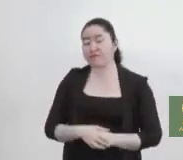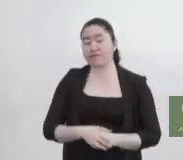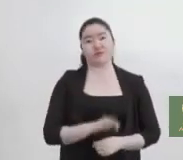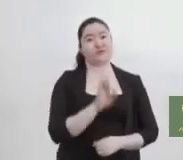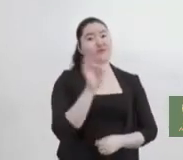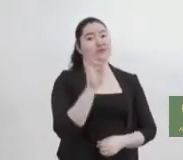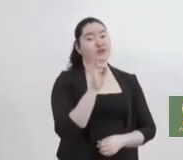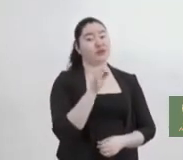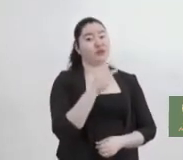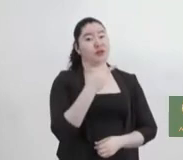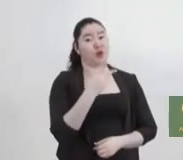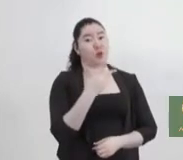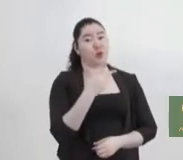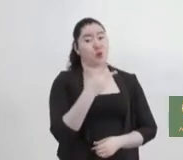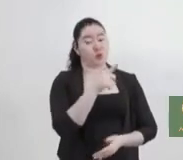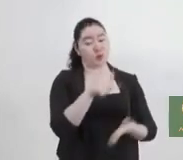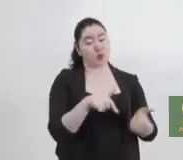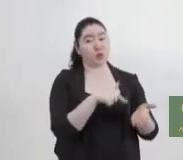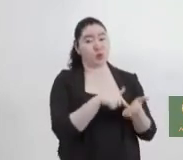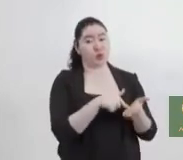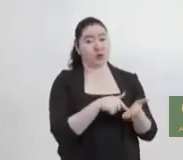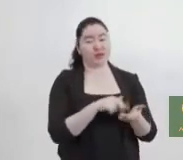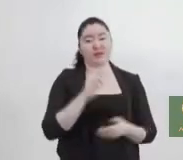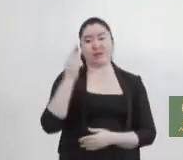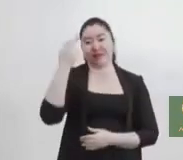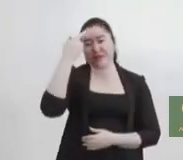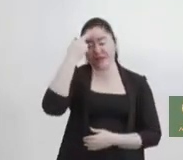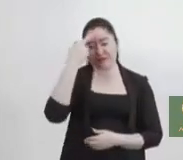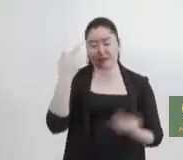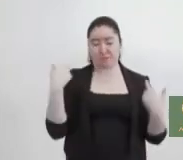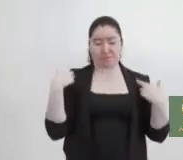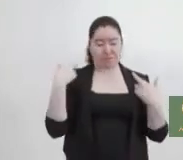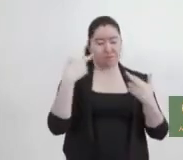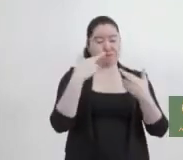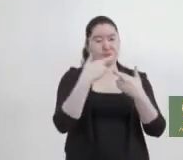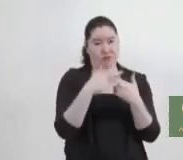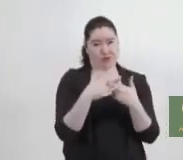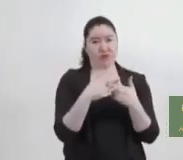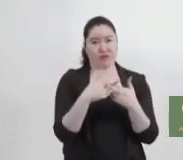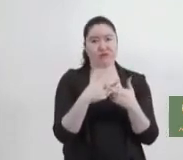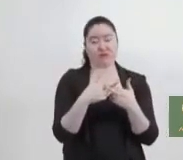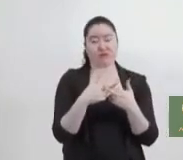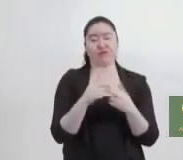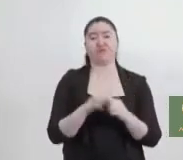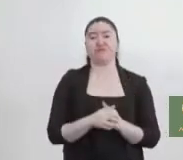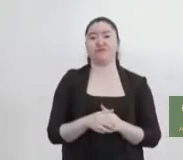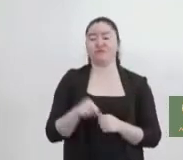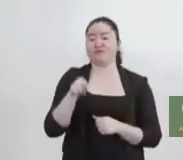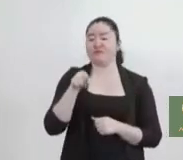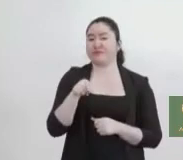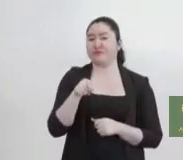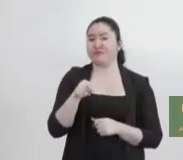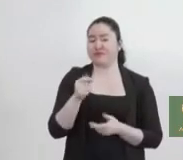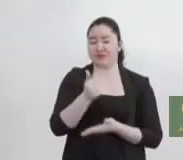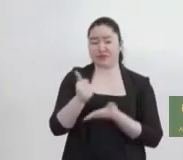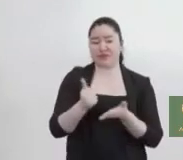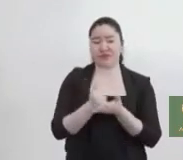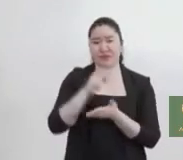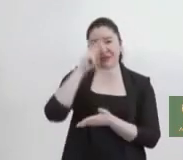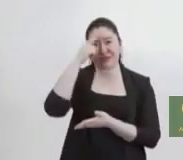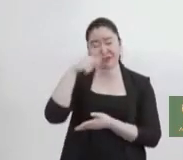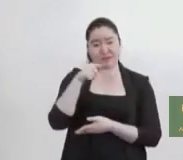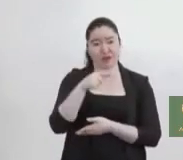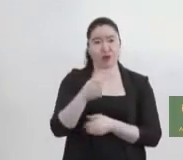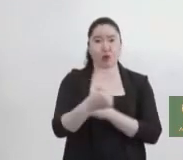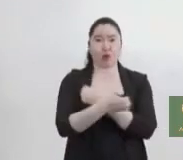módulos. Estamos hablando, recuerden, de profesores. La Ciudad de México, pues, es una ciudad educativa.